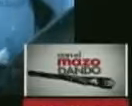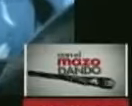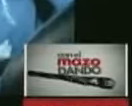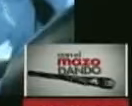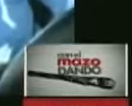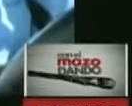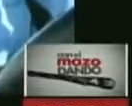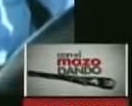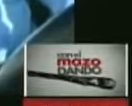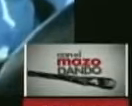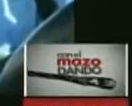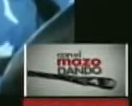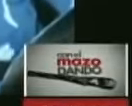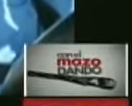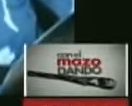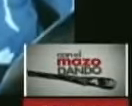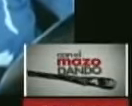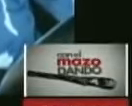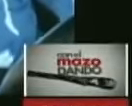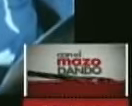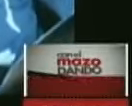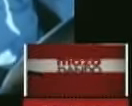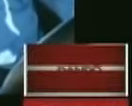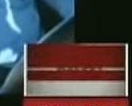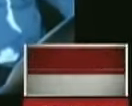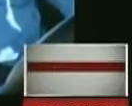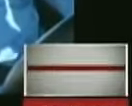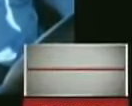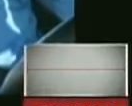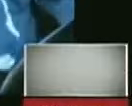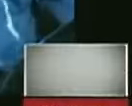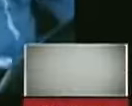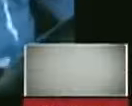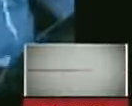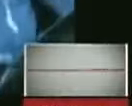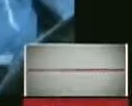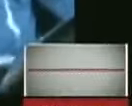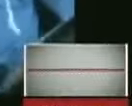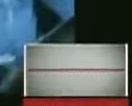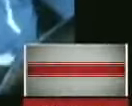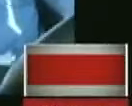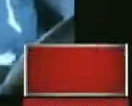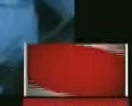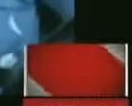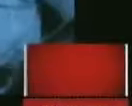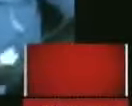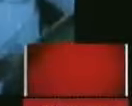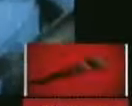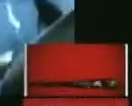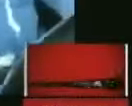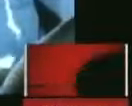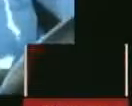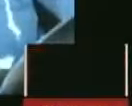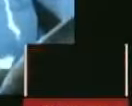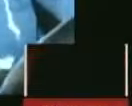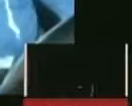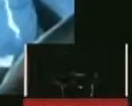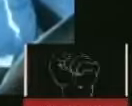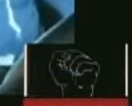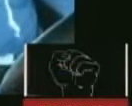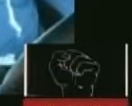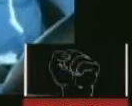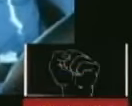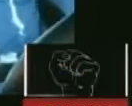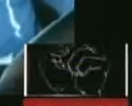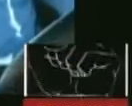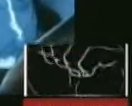Tú sabes, ¿verdad, Silvia? ¿Sabes quién es muy simpático? Muy, pero muy simpático. Cristóbal Jiménez. Es un